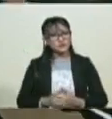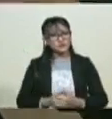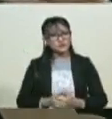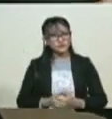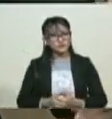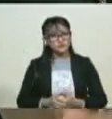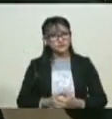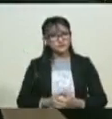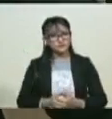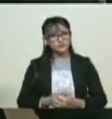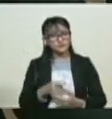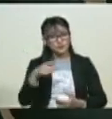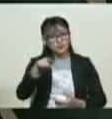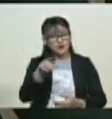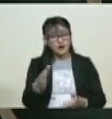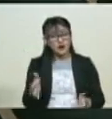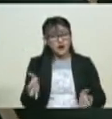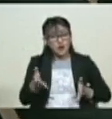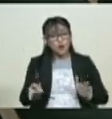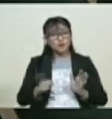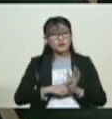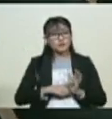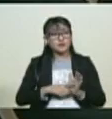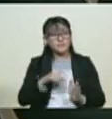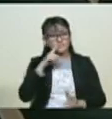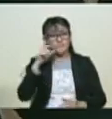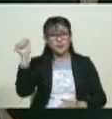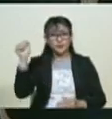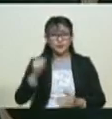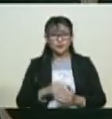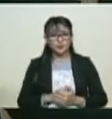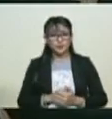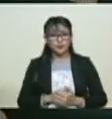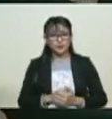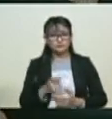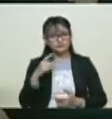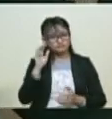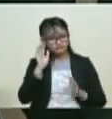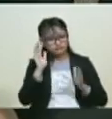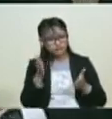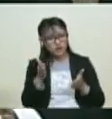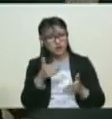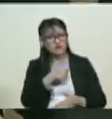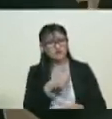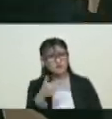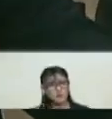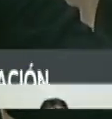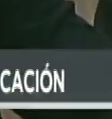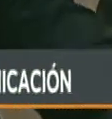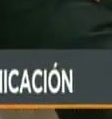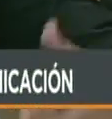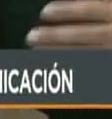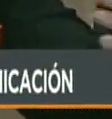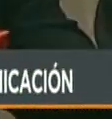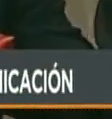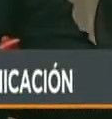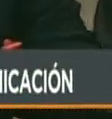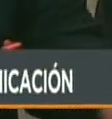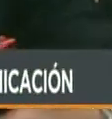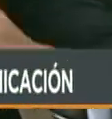ha sido reelecto y debemos enfocarnos cada uno de nosotros los medios de comunicación